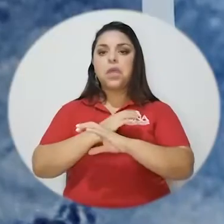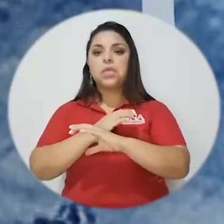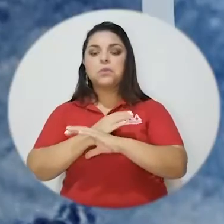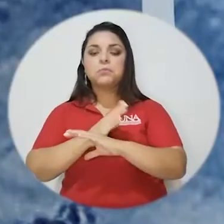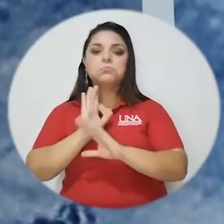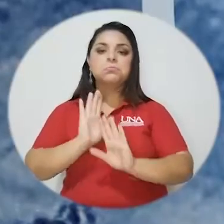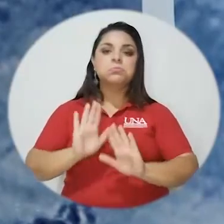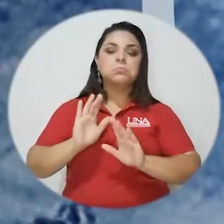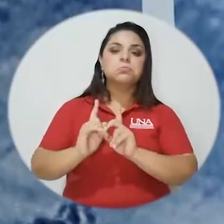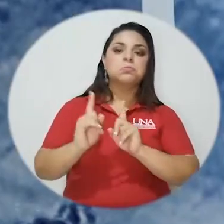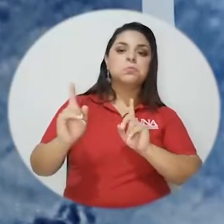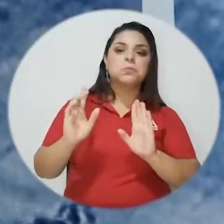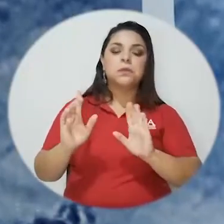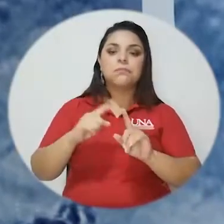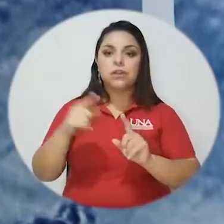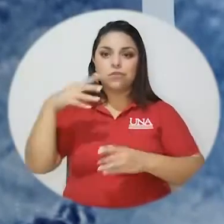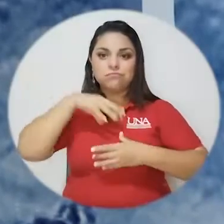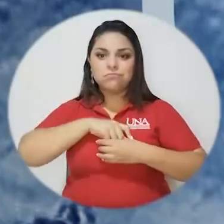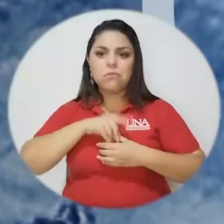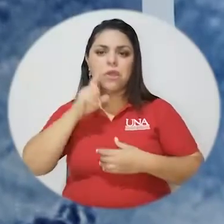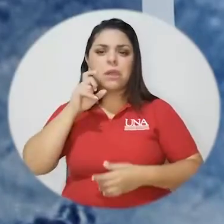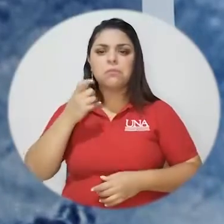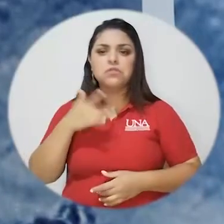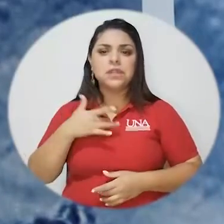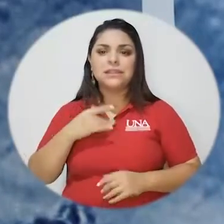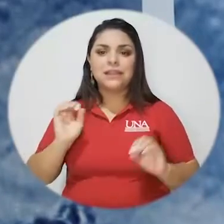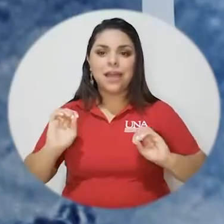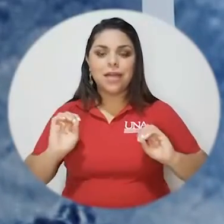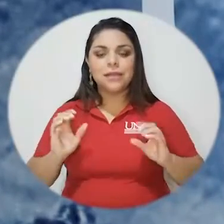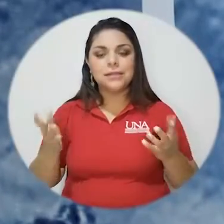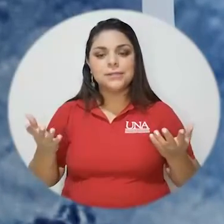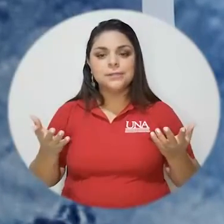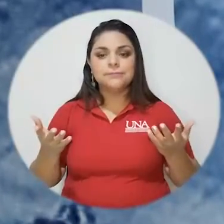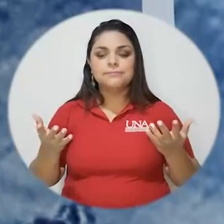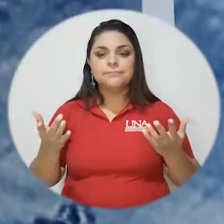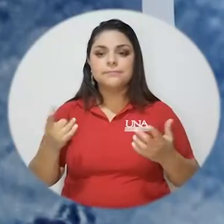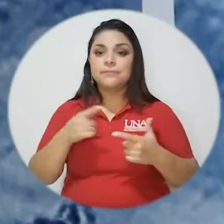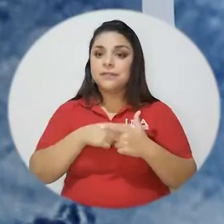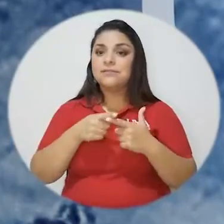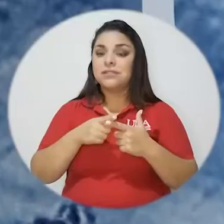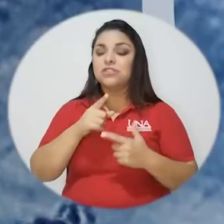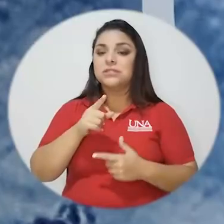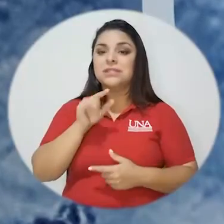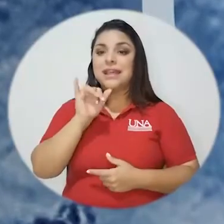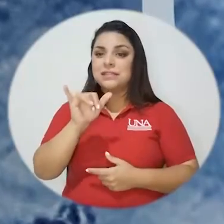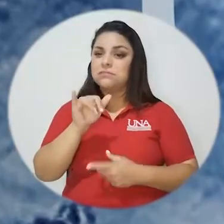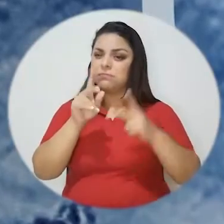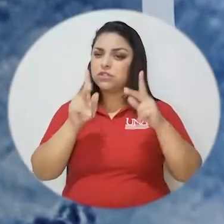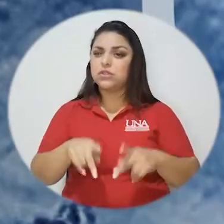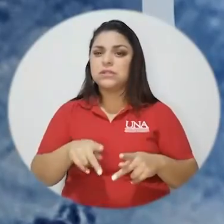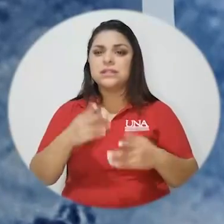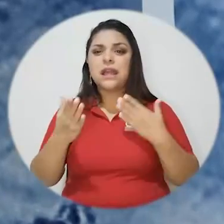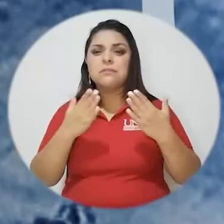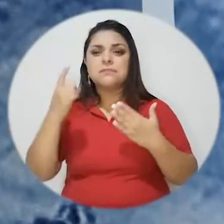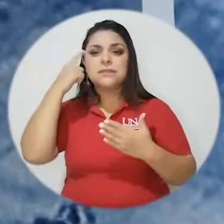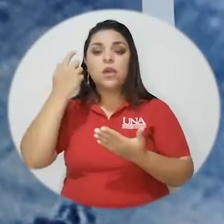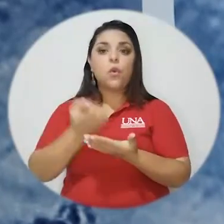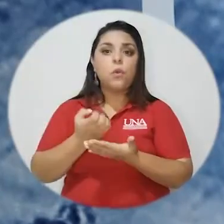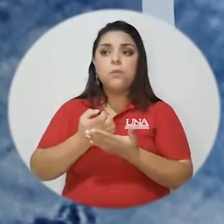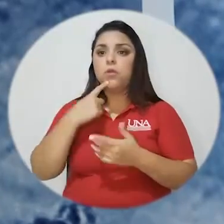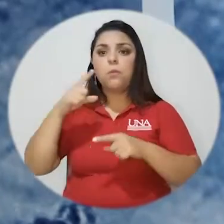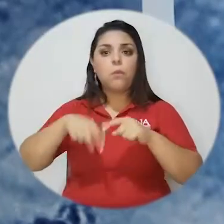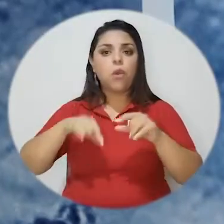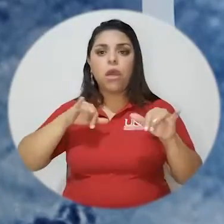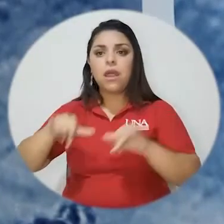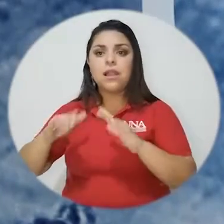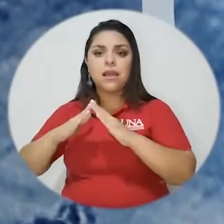y por múltiples razones, hay múltiples razones, sobre todo el impacto, ¿verdad?, económico, hace que mucha gente tenga que hacer esto. O